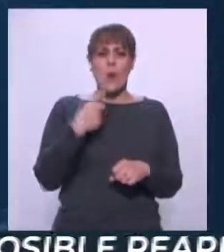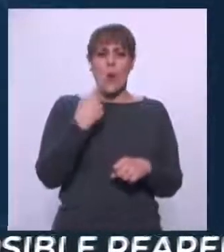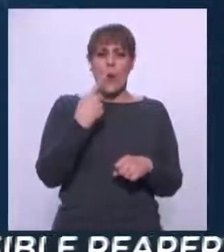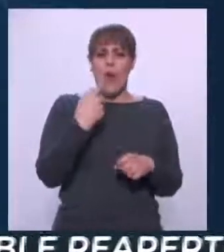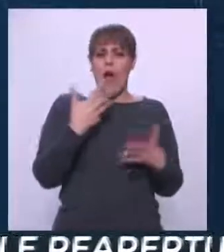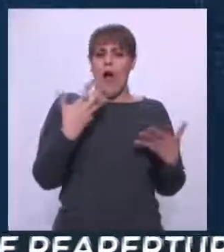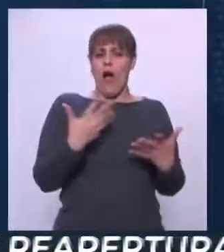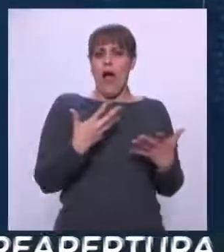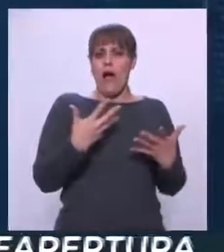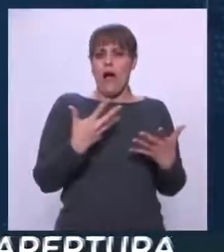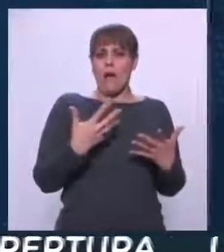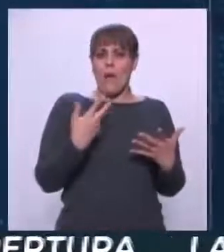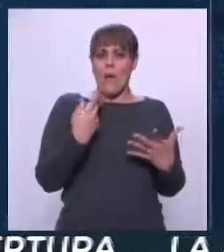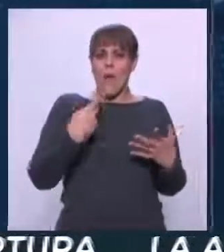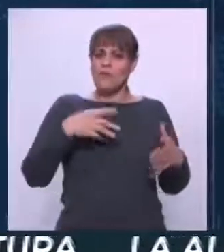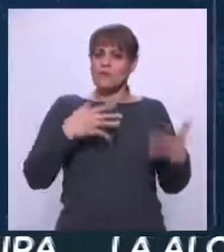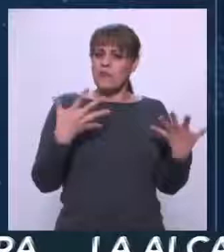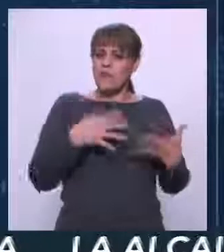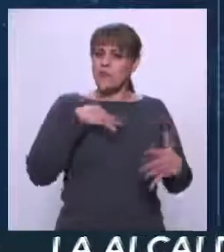delincuencial cualquiera.